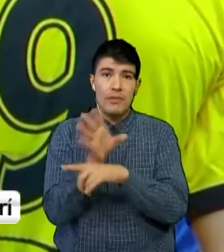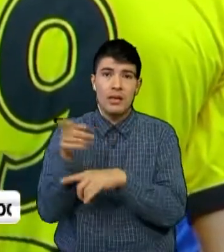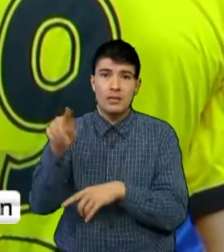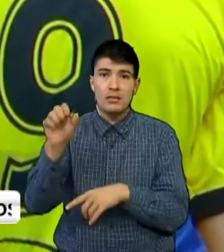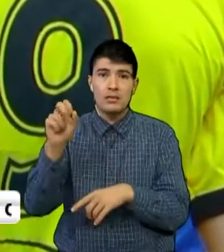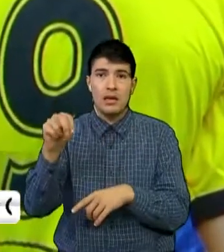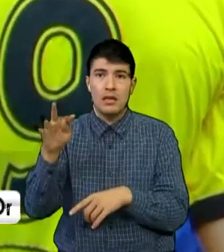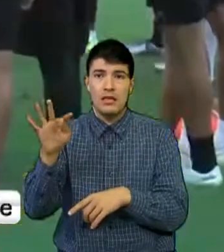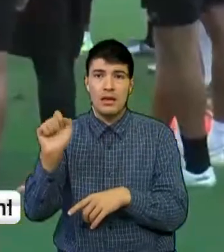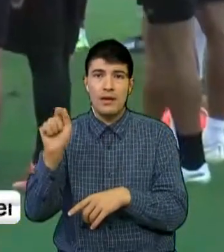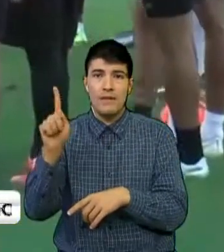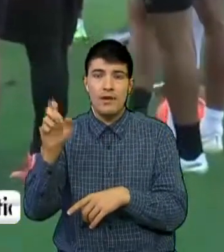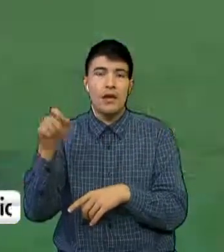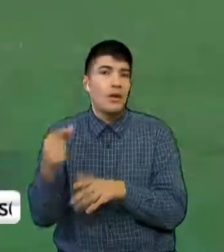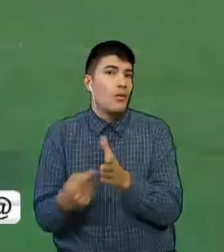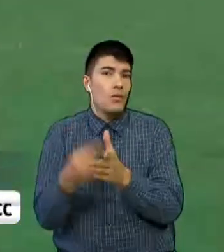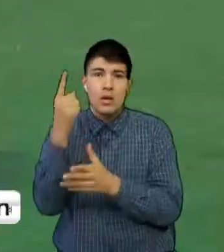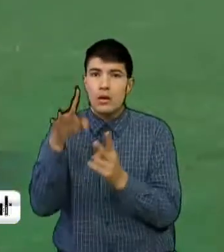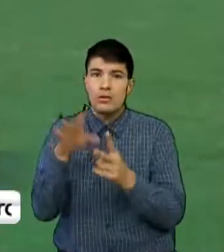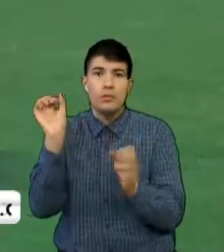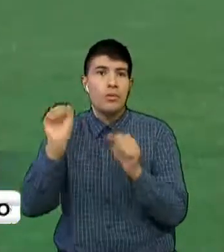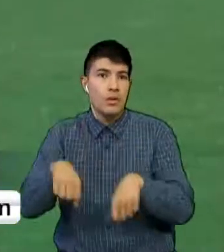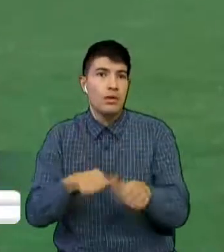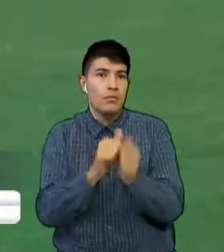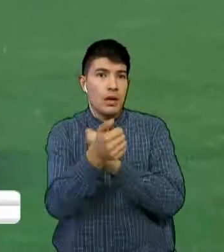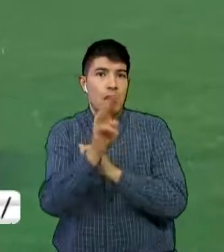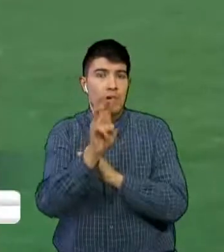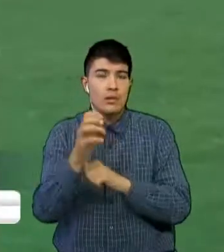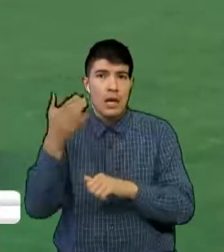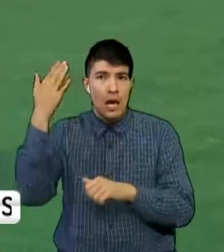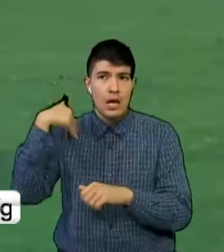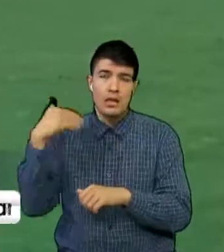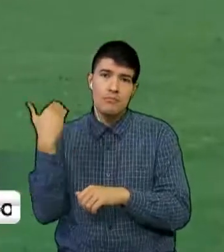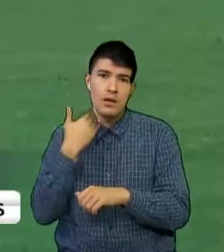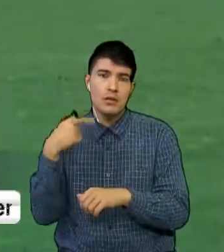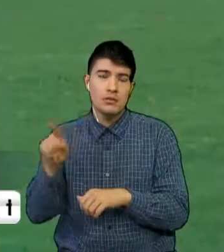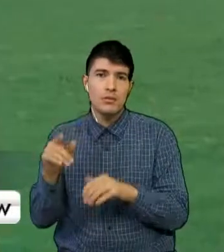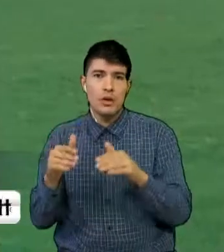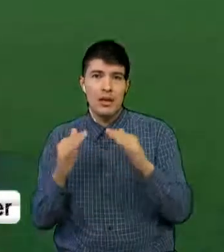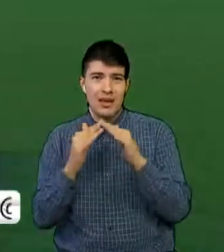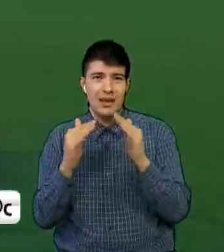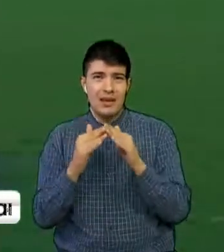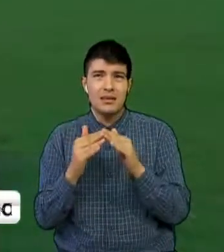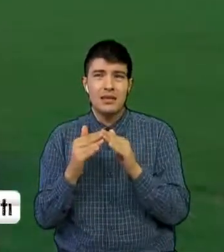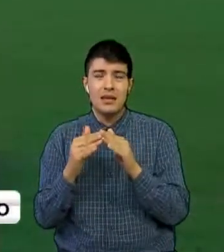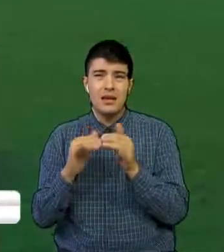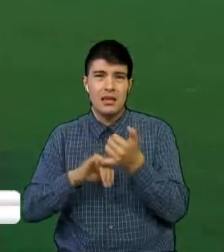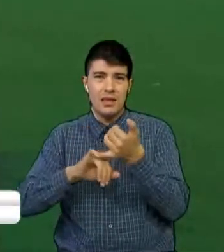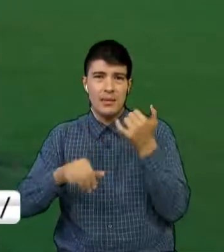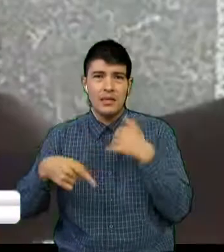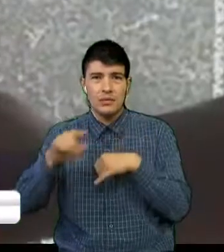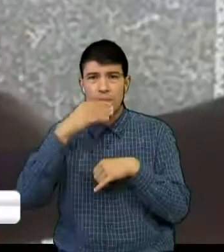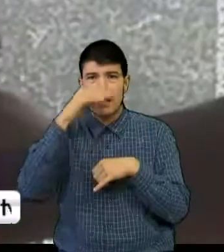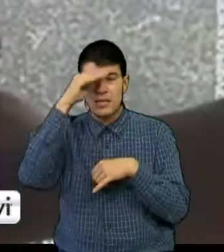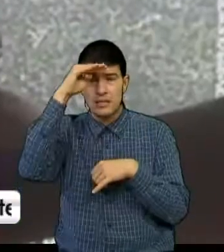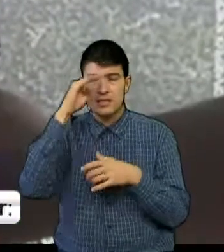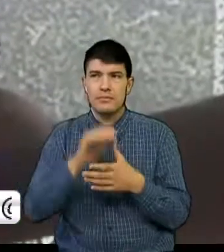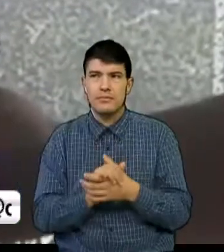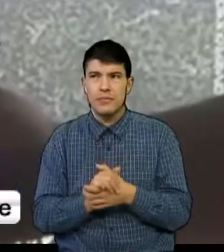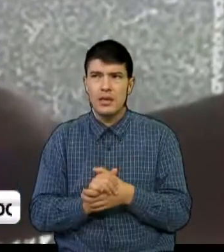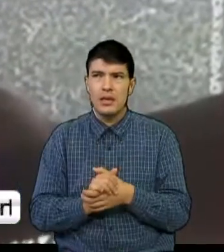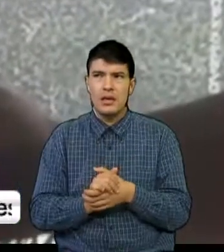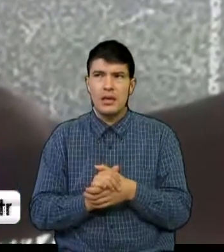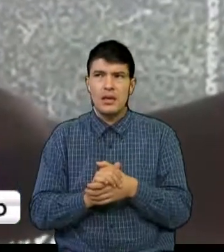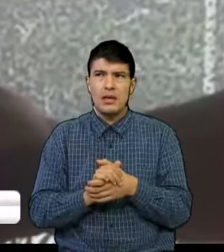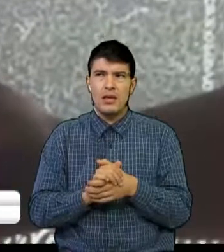es la única posibilidad de disputar finales atrás quedó la derrota sufrida en casa con el deportivo independiente medellín a la derrota se le